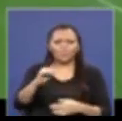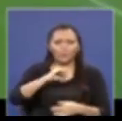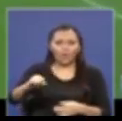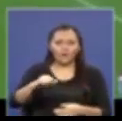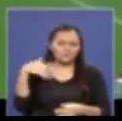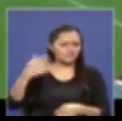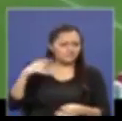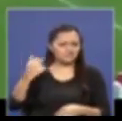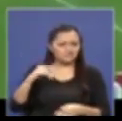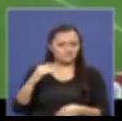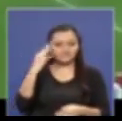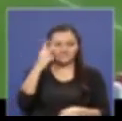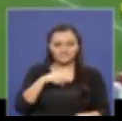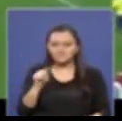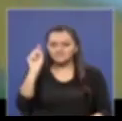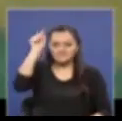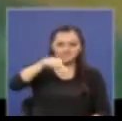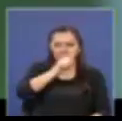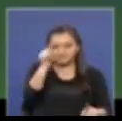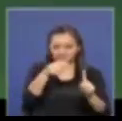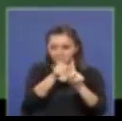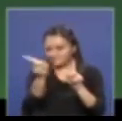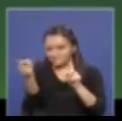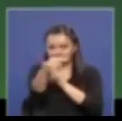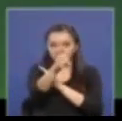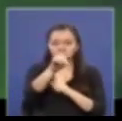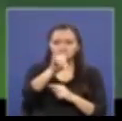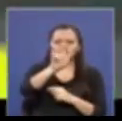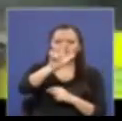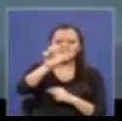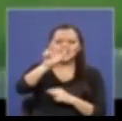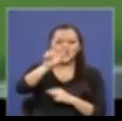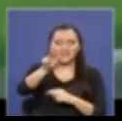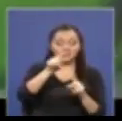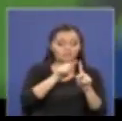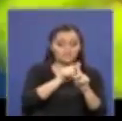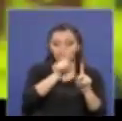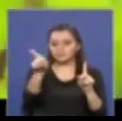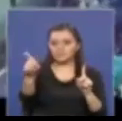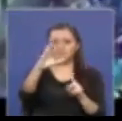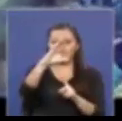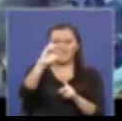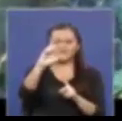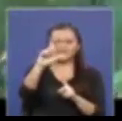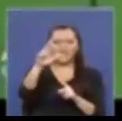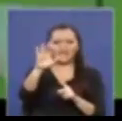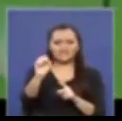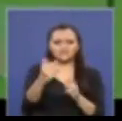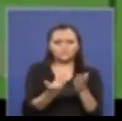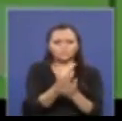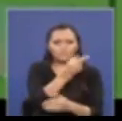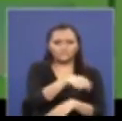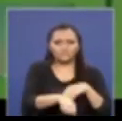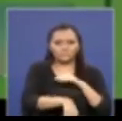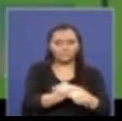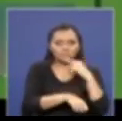es un golazo. De Nila, el compás de Casares, ¿eh? Una revelación, Casares.